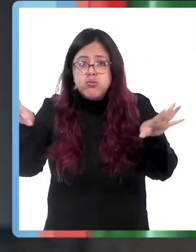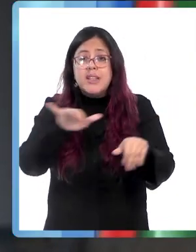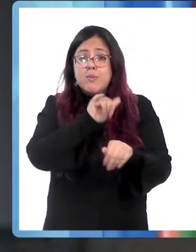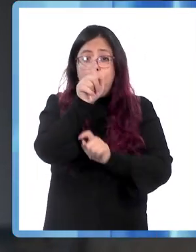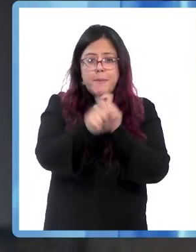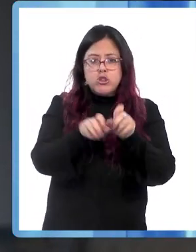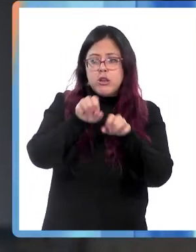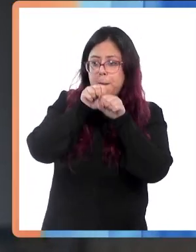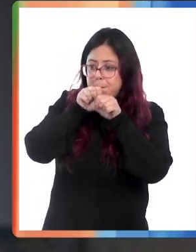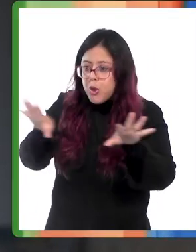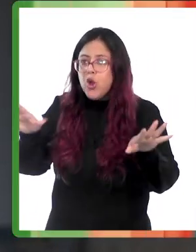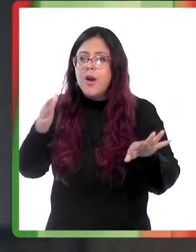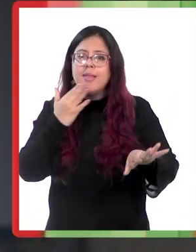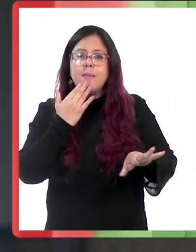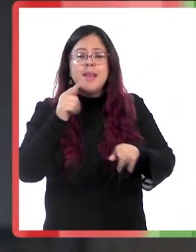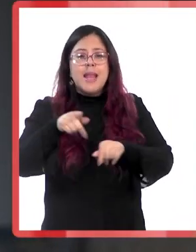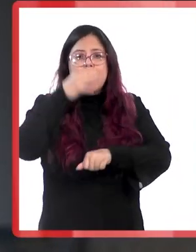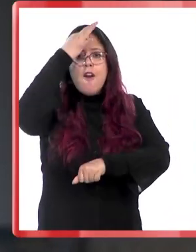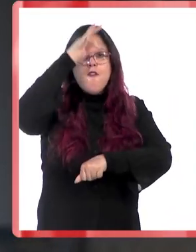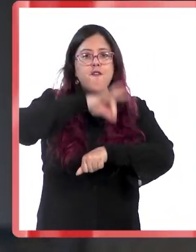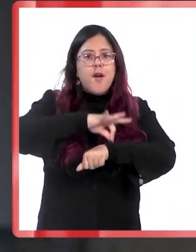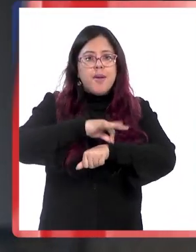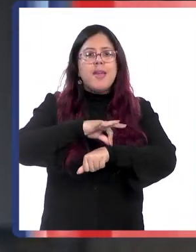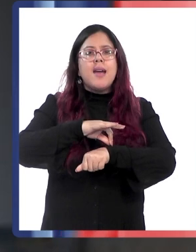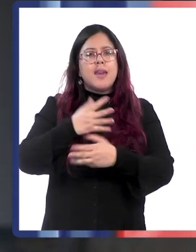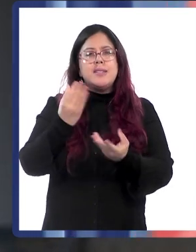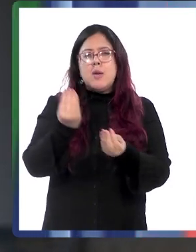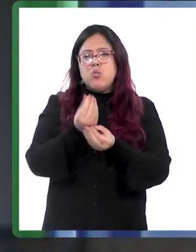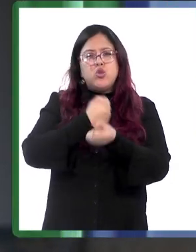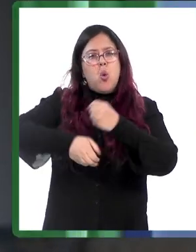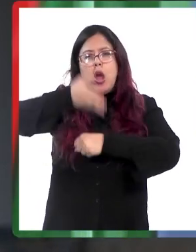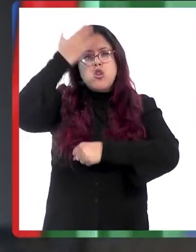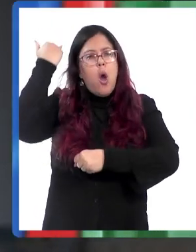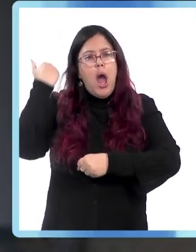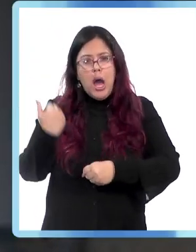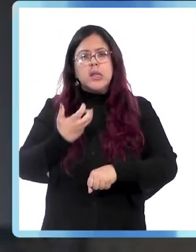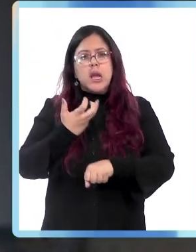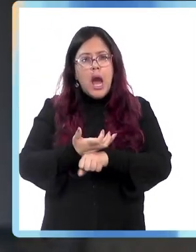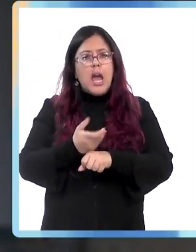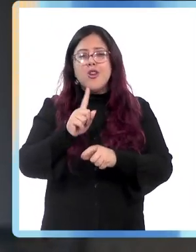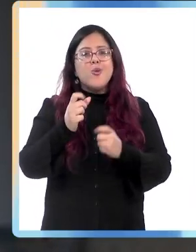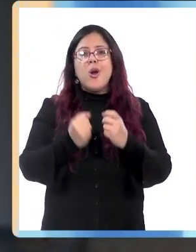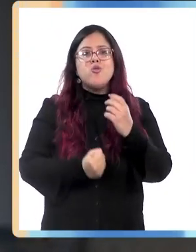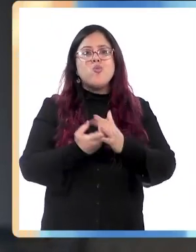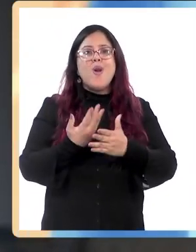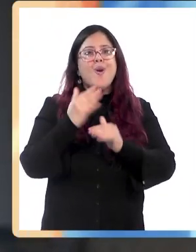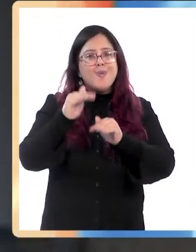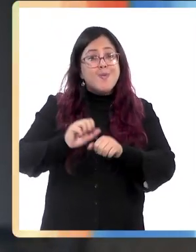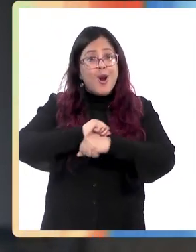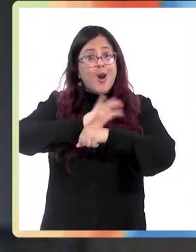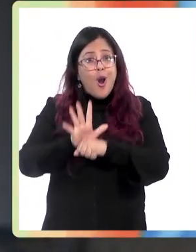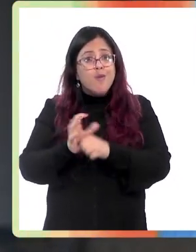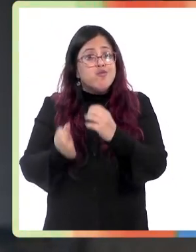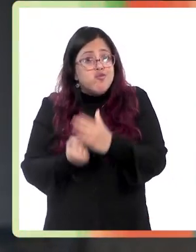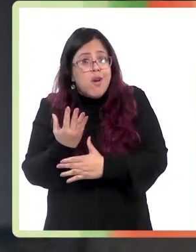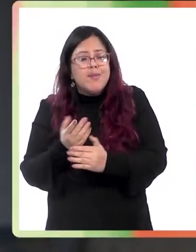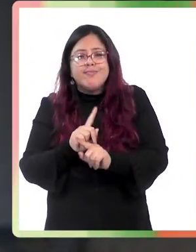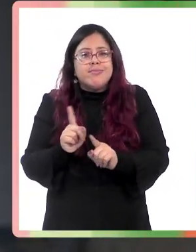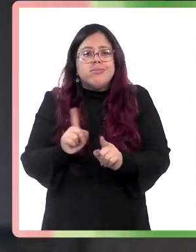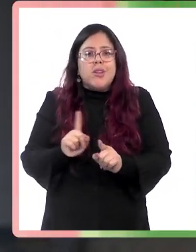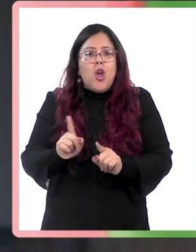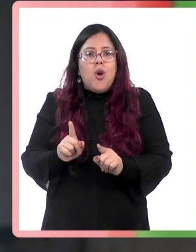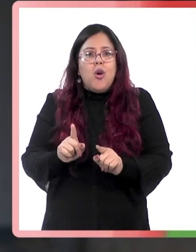persona. Es una enfermedad viral que en el fondo existe ya hace varios años, no es algo nuevo como pasó con el COVID, ¿ah? Eso